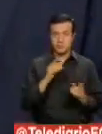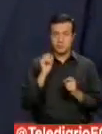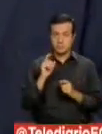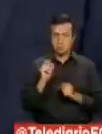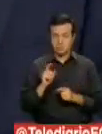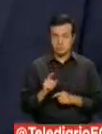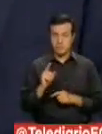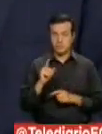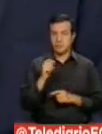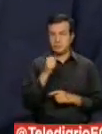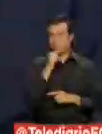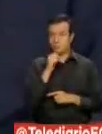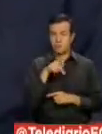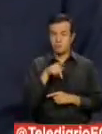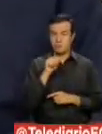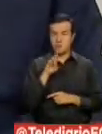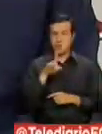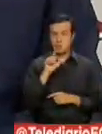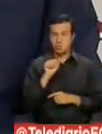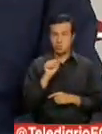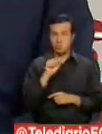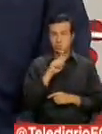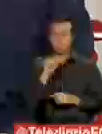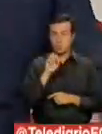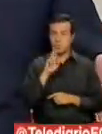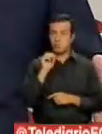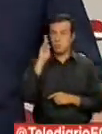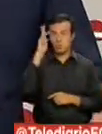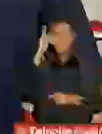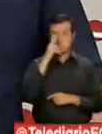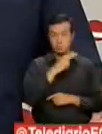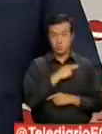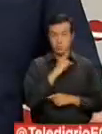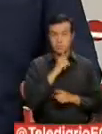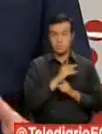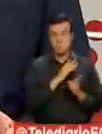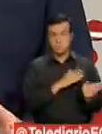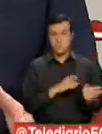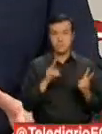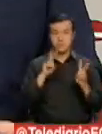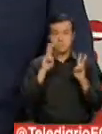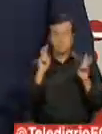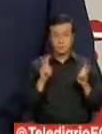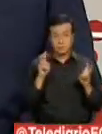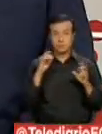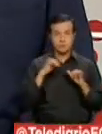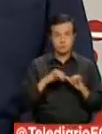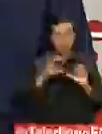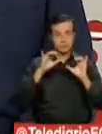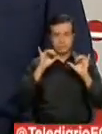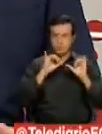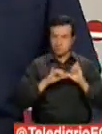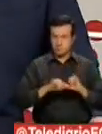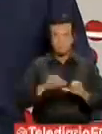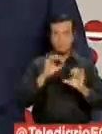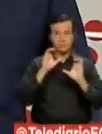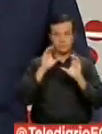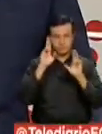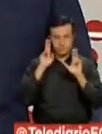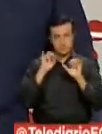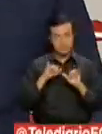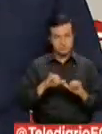a estas inquietudes. Pablo Zambrano Pontón, docente universitario. Estamos hablando sobre un tema del que seguiremos hablando en próximas